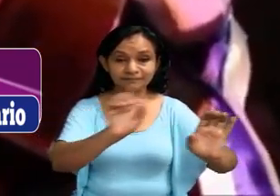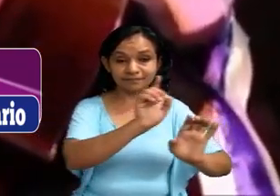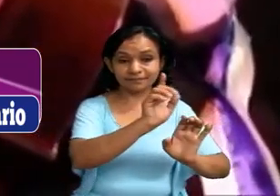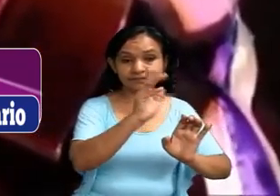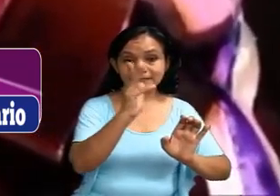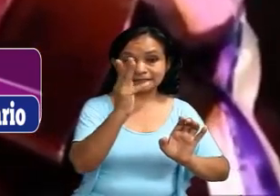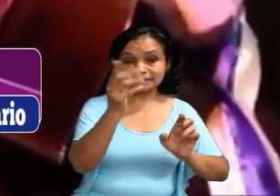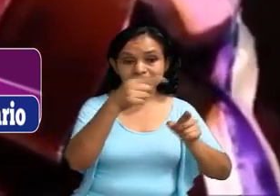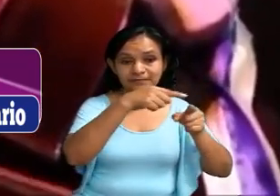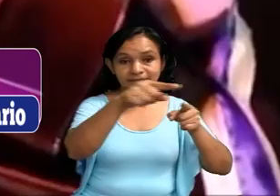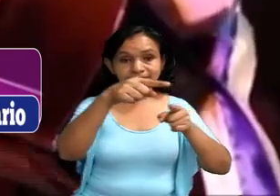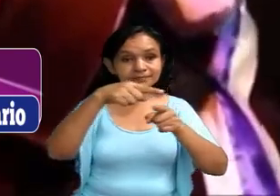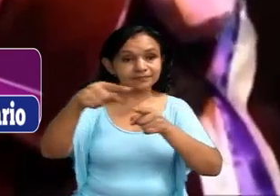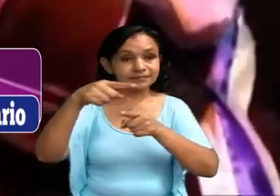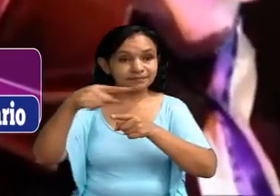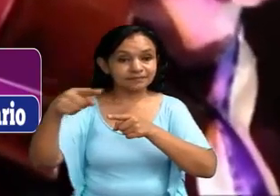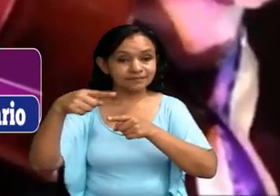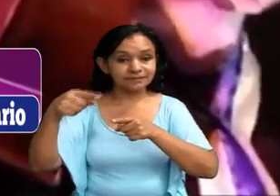19 municipios,